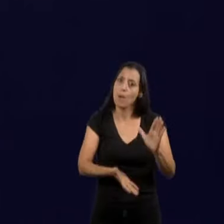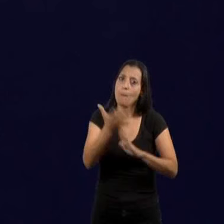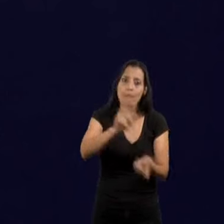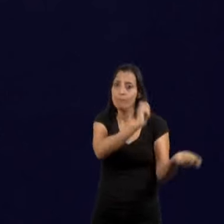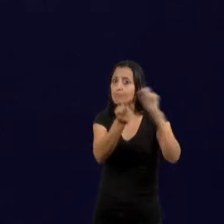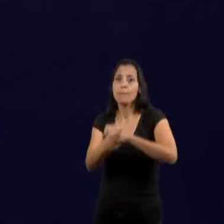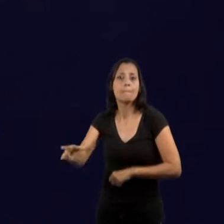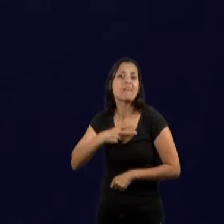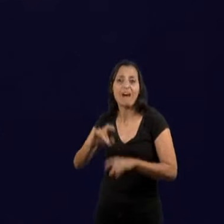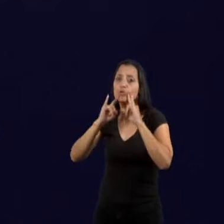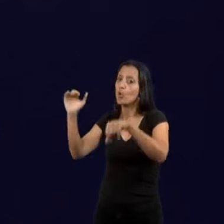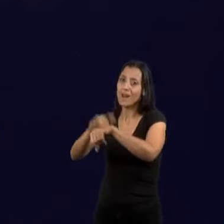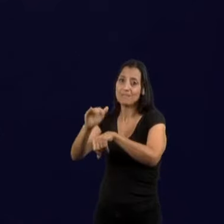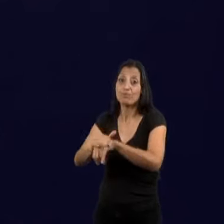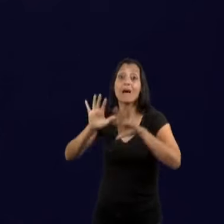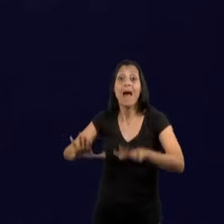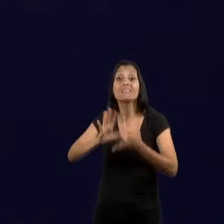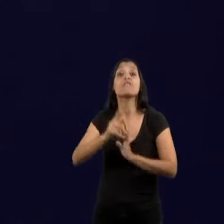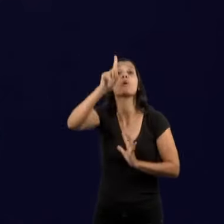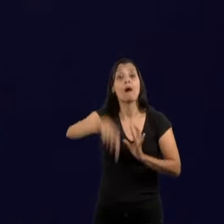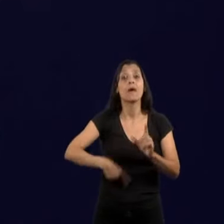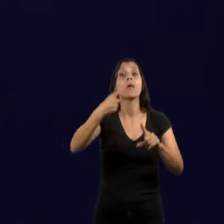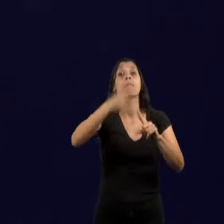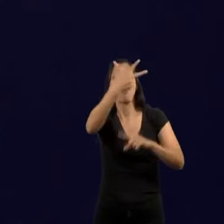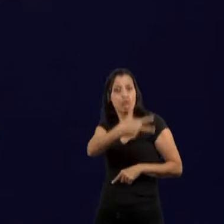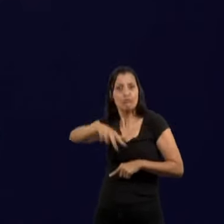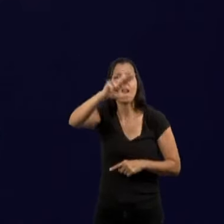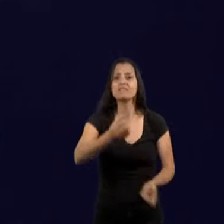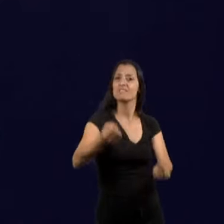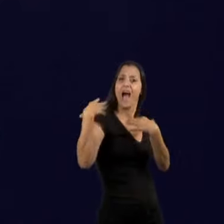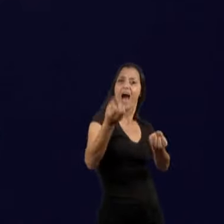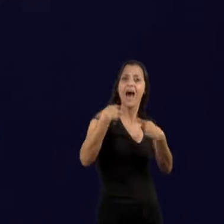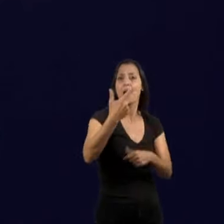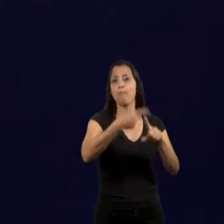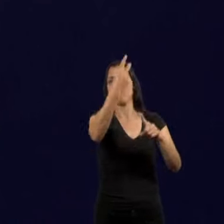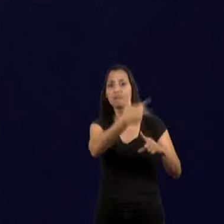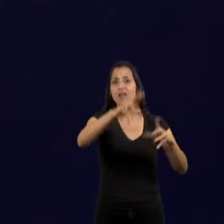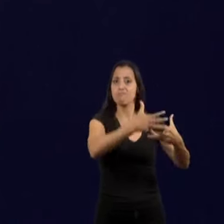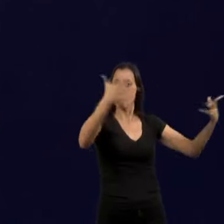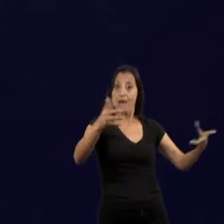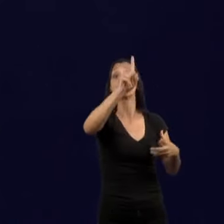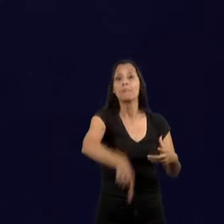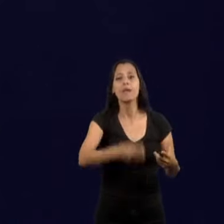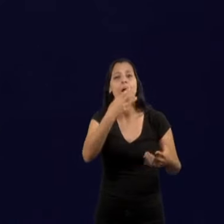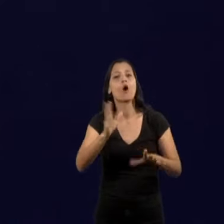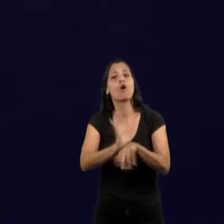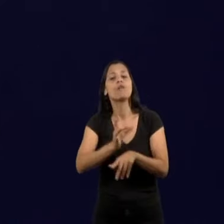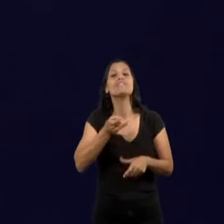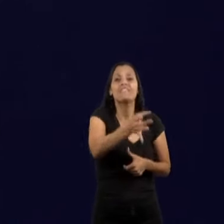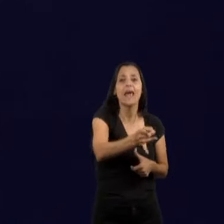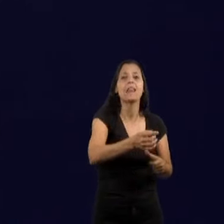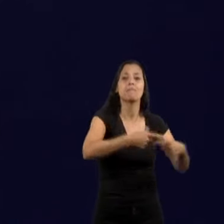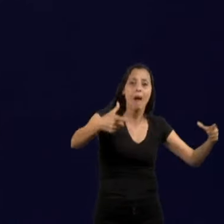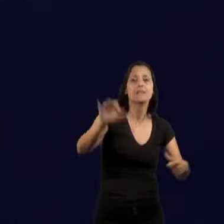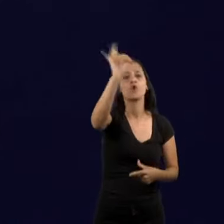concesionadas en el sector privado, permitiendo con este modelo triplicar el volumen de carga transportada, ya que se incrementará la cantidad de trenes y sus